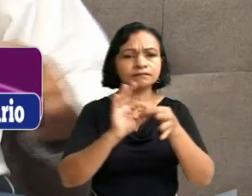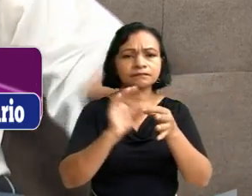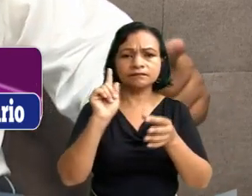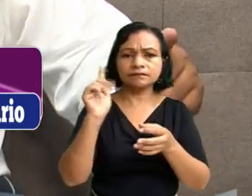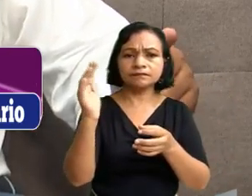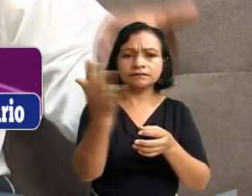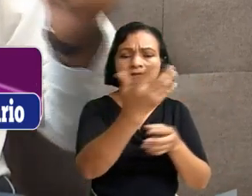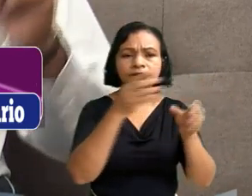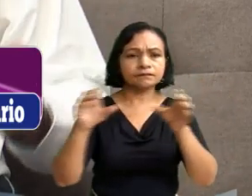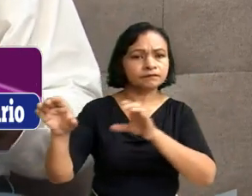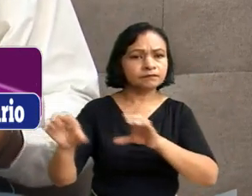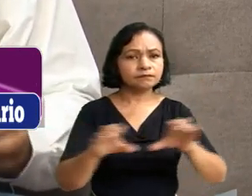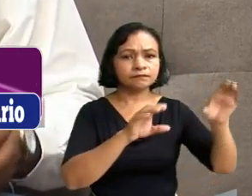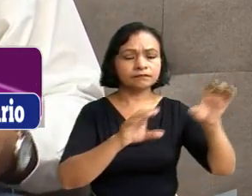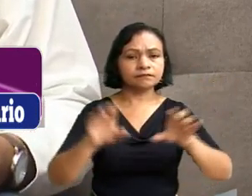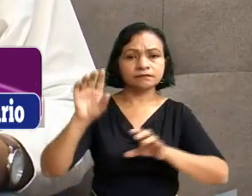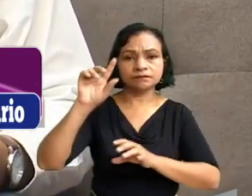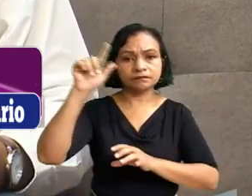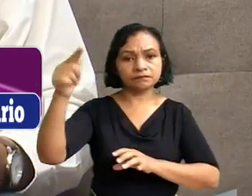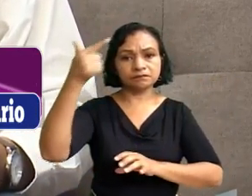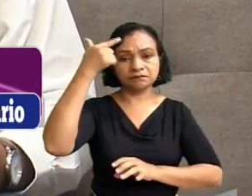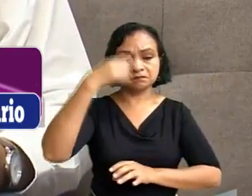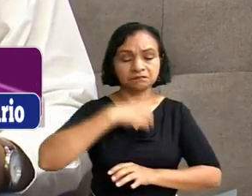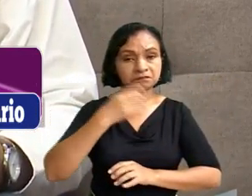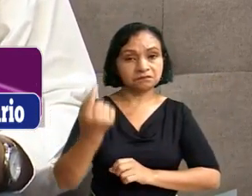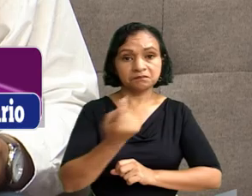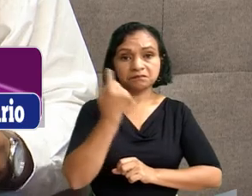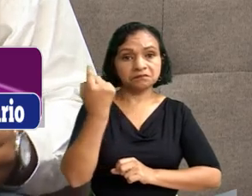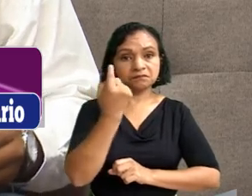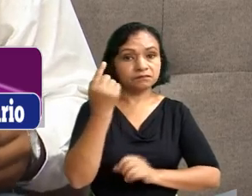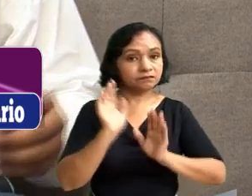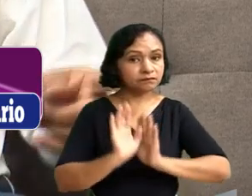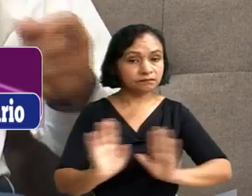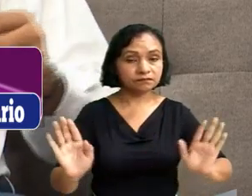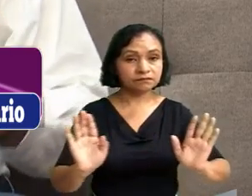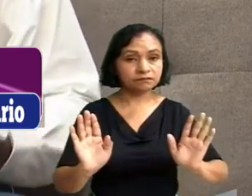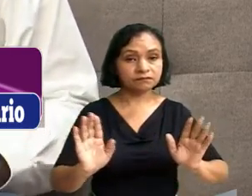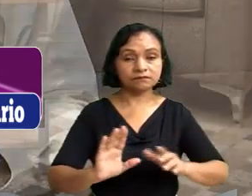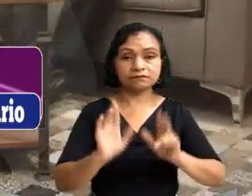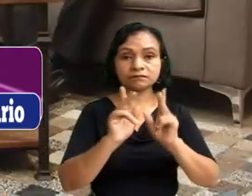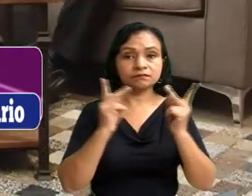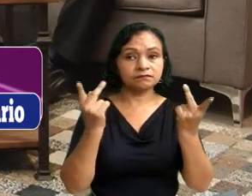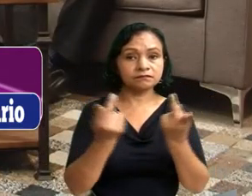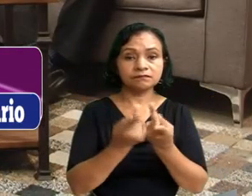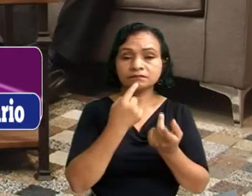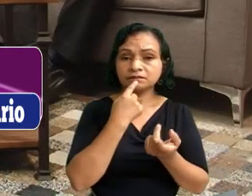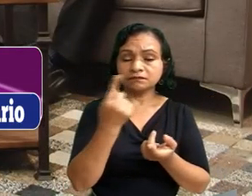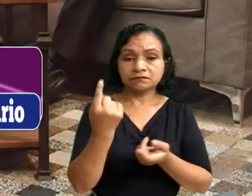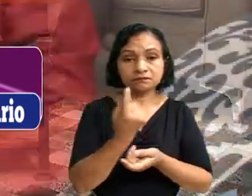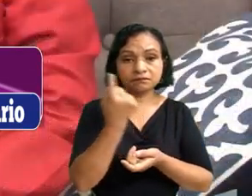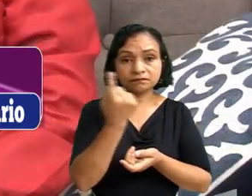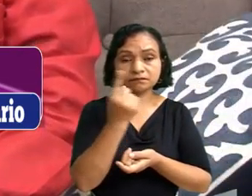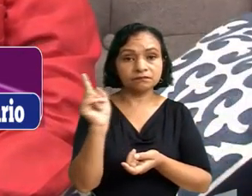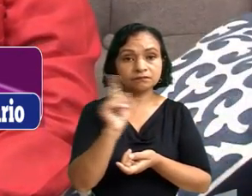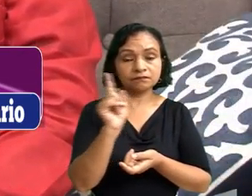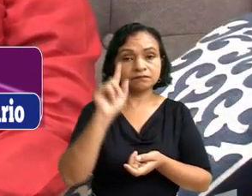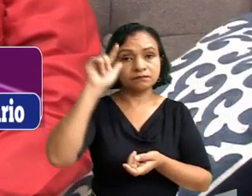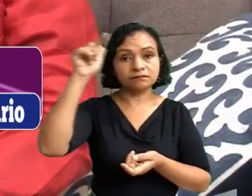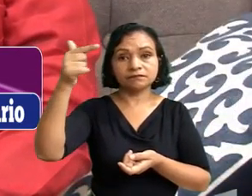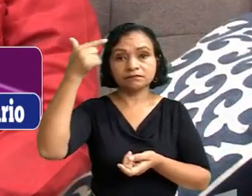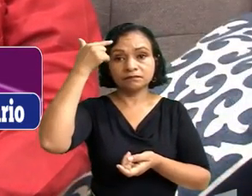todas estas acciones el gobierno la emprendido de forma unilateral es decir dentro de sus acciones y compromiso con el pueblo yo no diría un electoral el gobierno